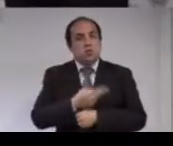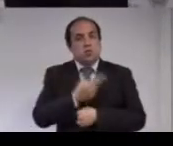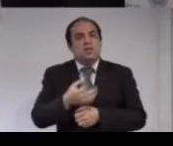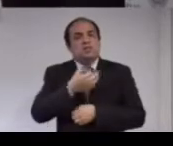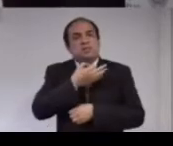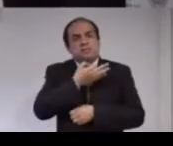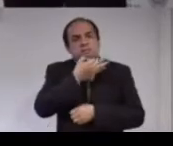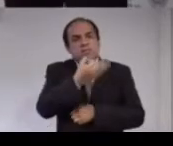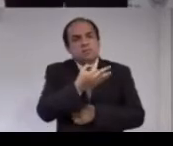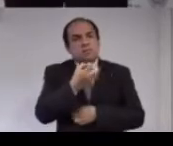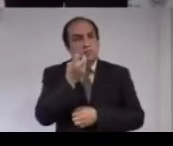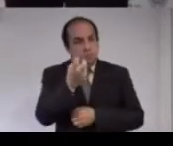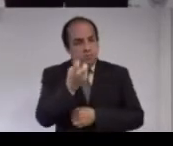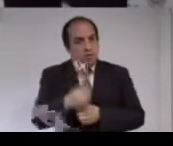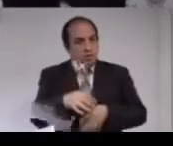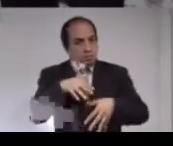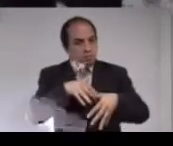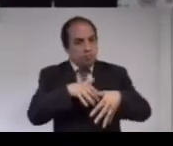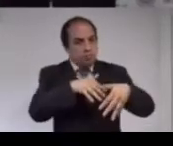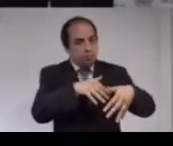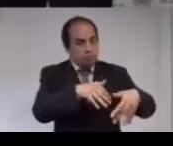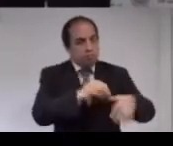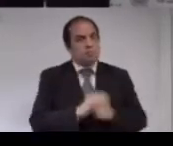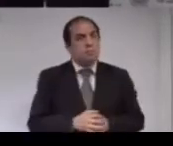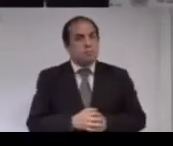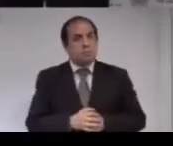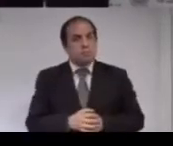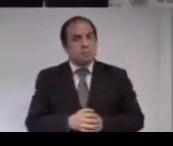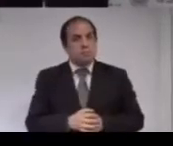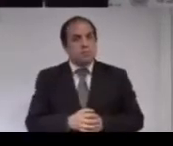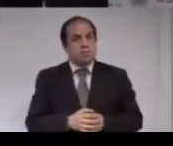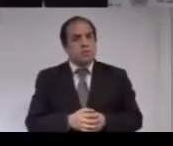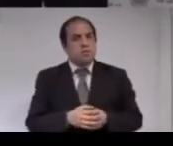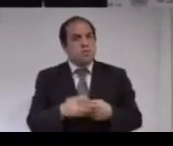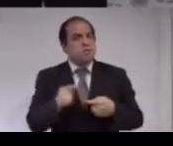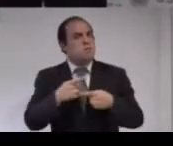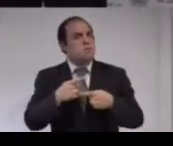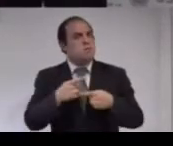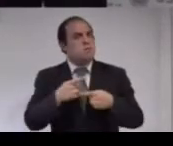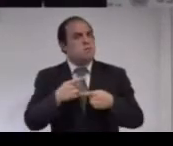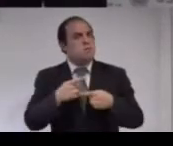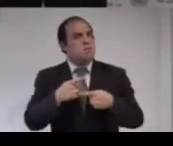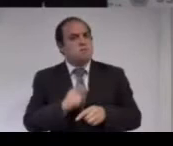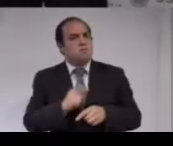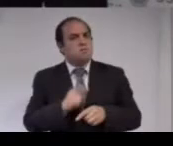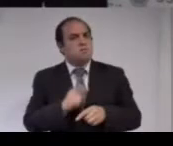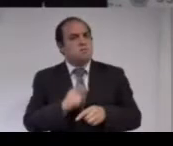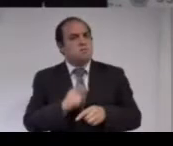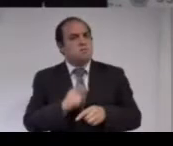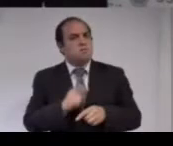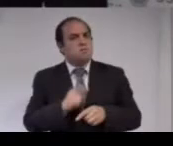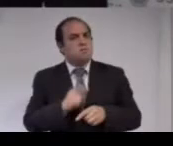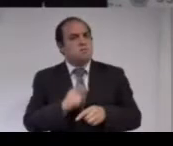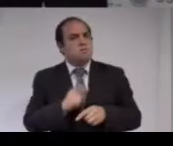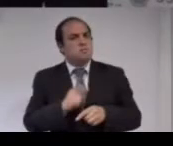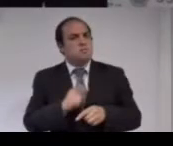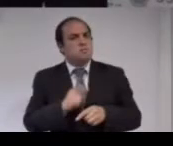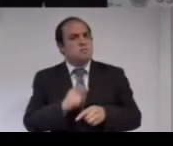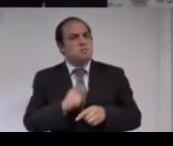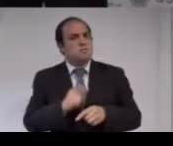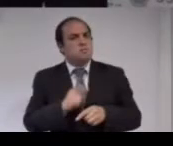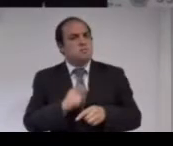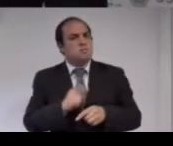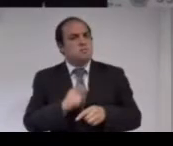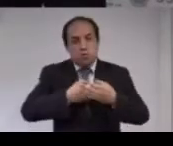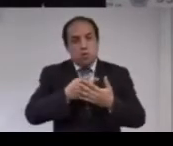que en esta manifestación fue inusual, ¿esto quiere decir que no se pudieron complementar